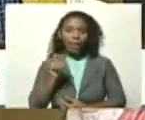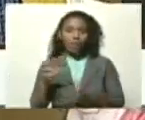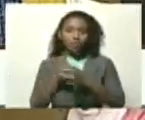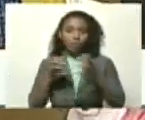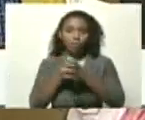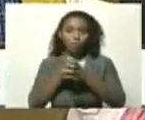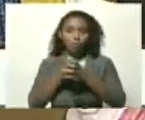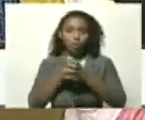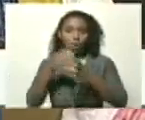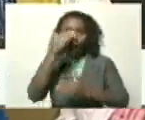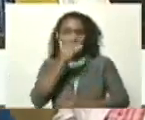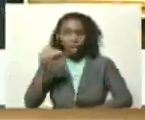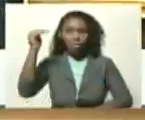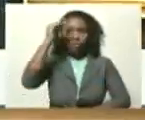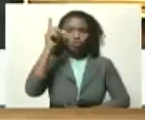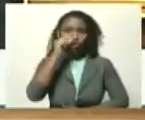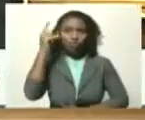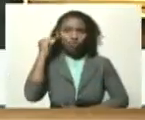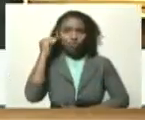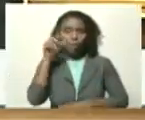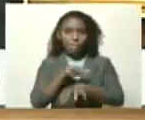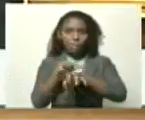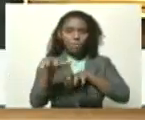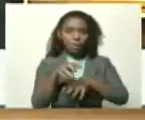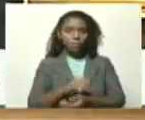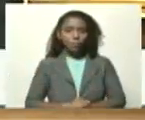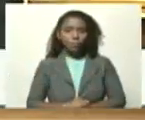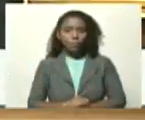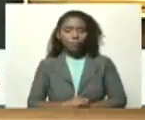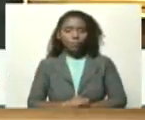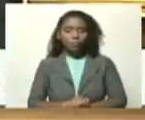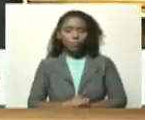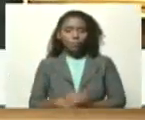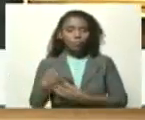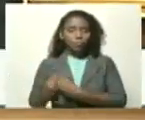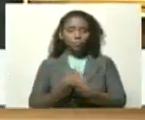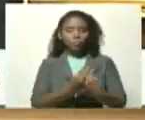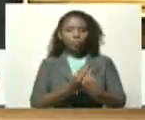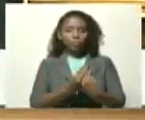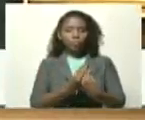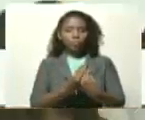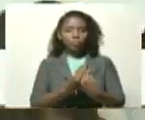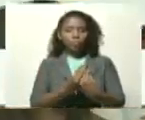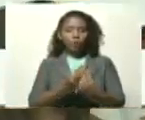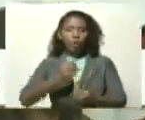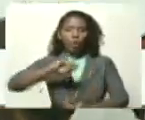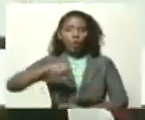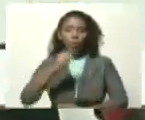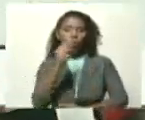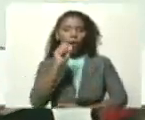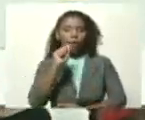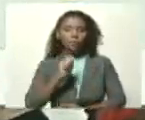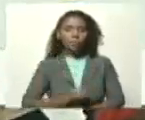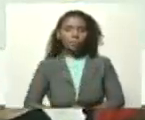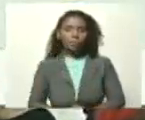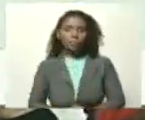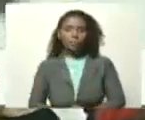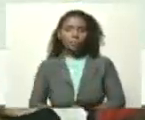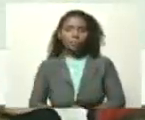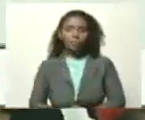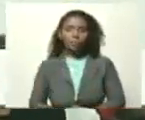las adultas y adultos mayores nos acompaña nuestro hermano Juan Rivas.